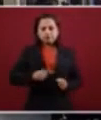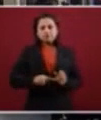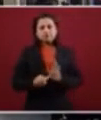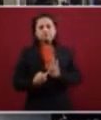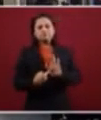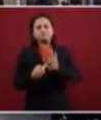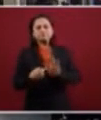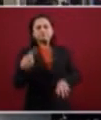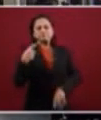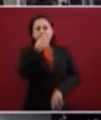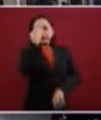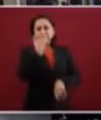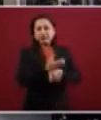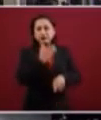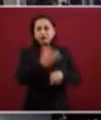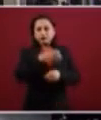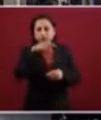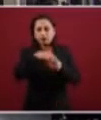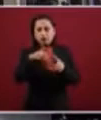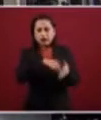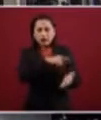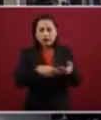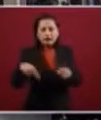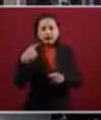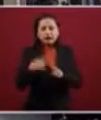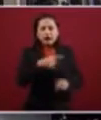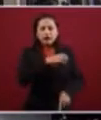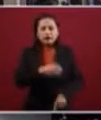Los medios de comunicación